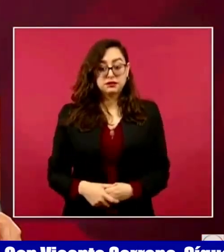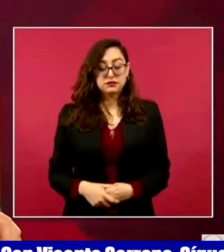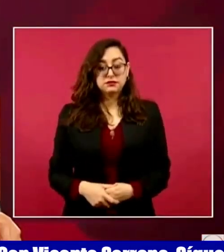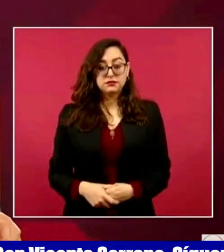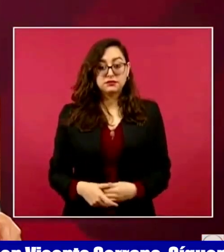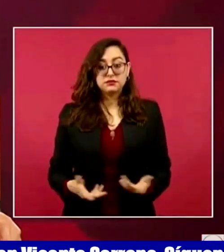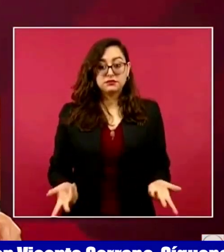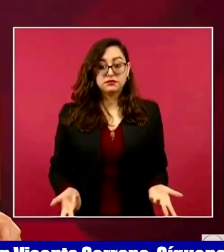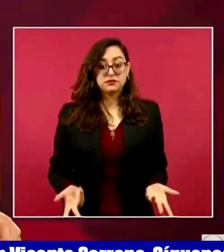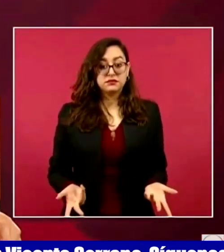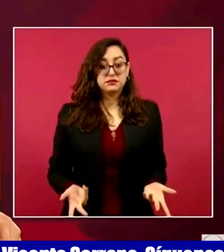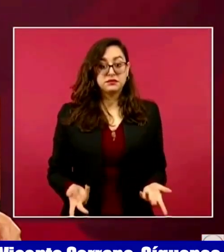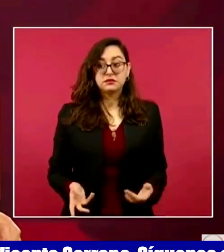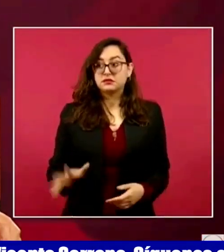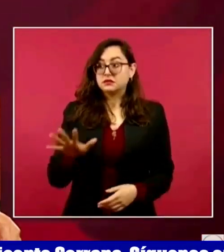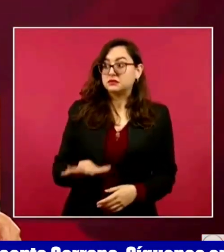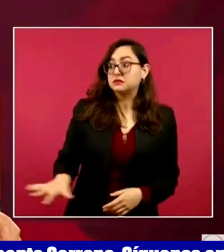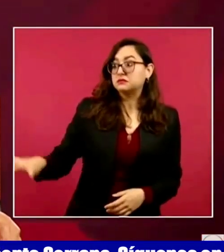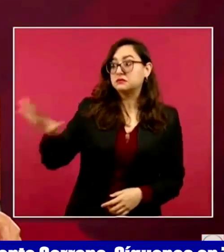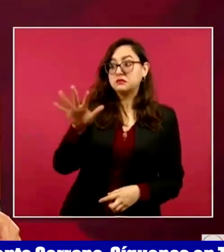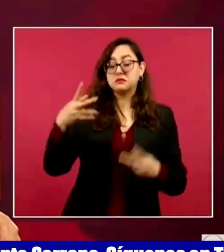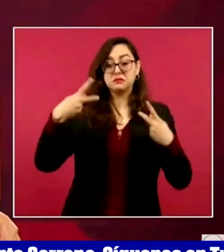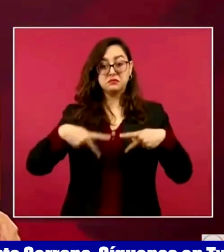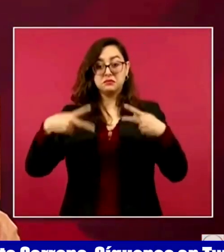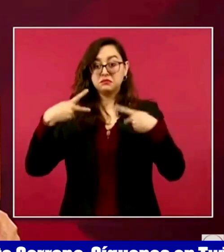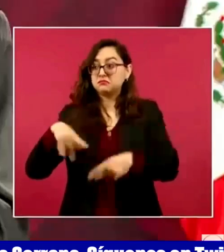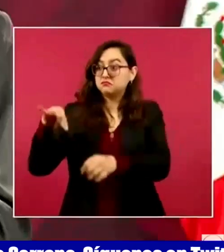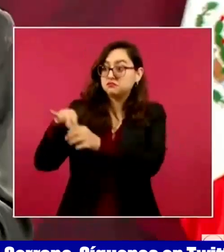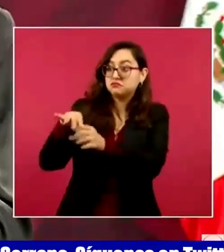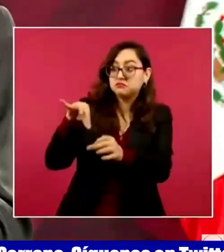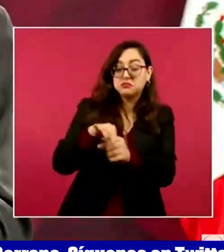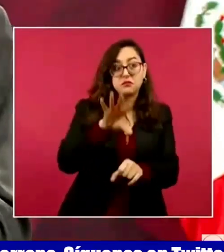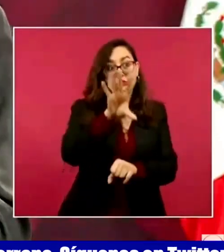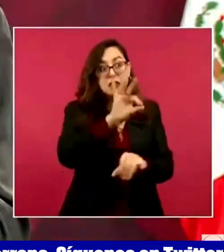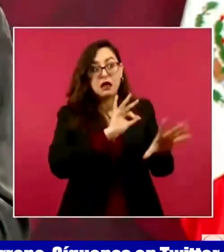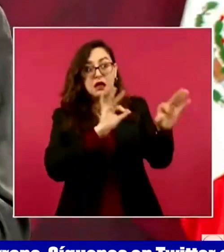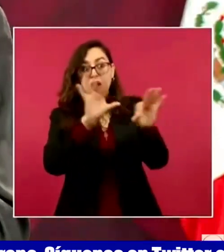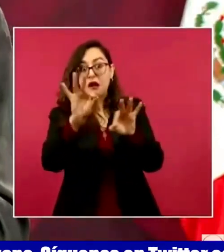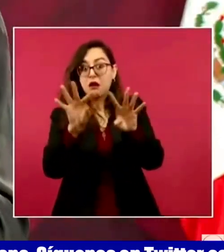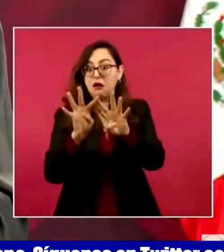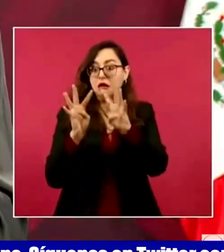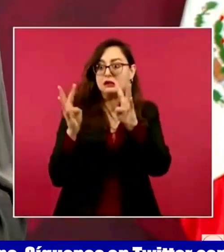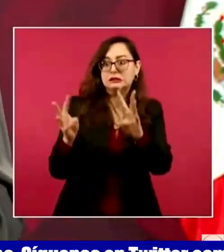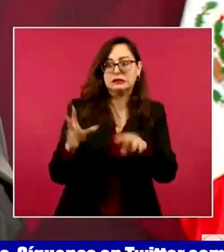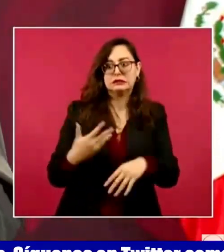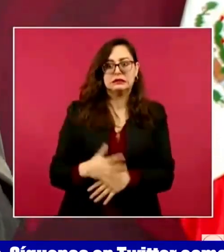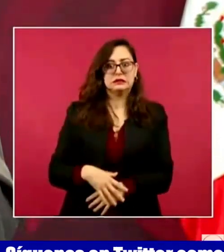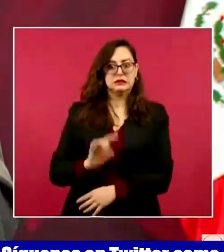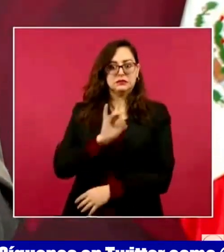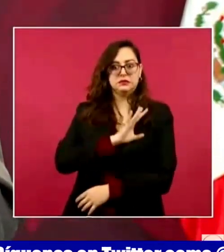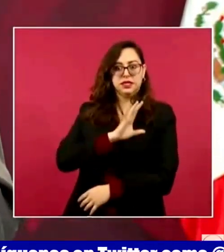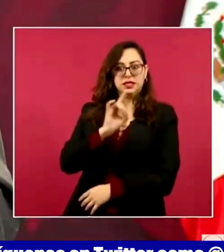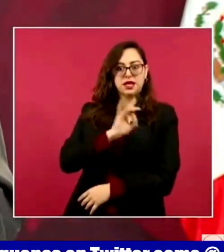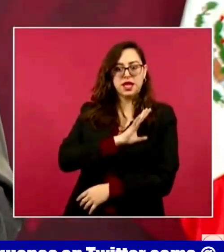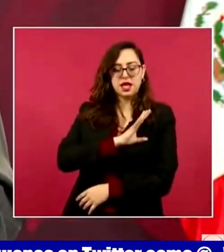porque le tienen miedo al pueblo, porque ellos pertenecen a la oligarquía,